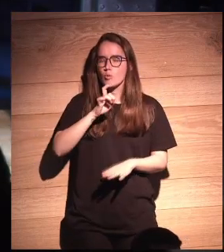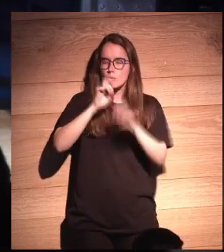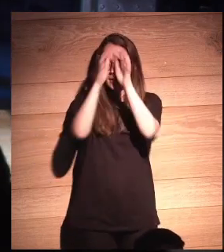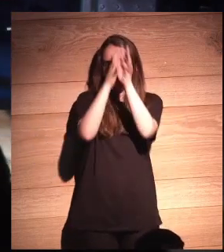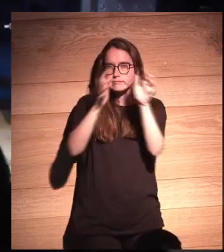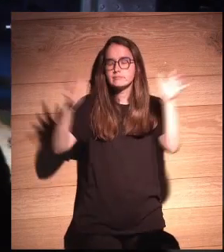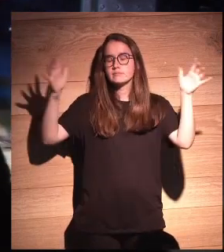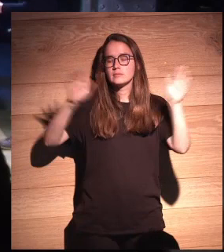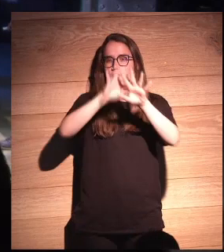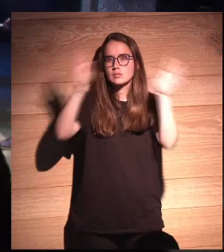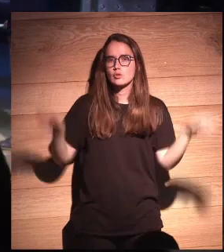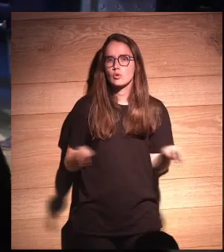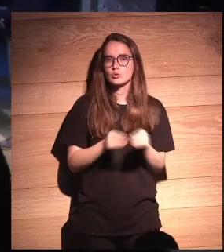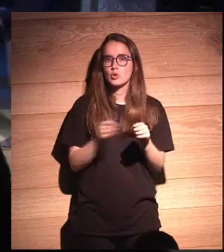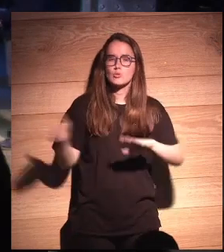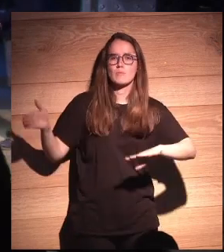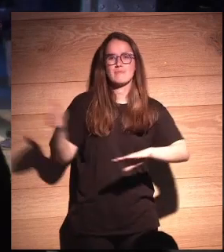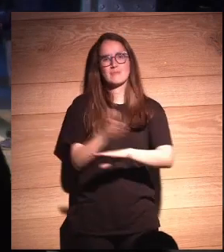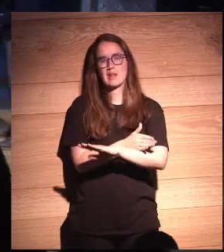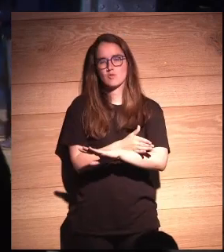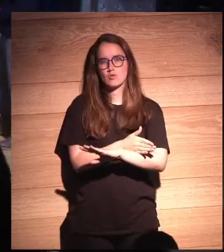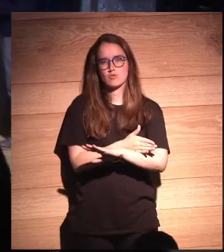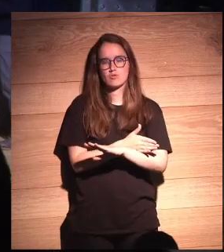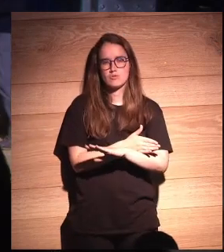En definitiva, un previo